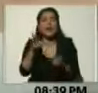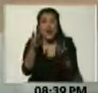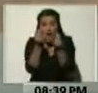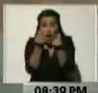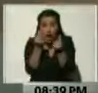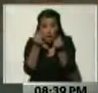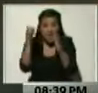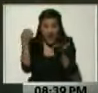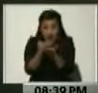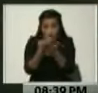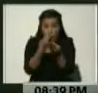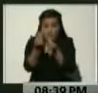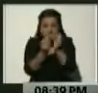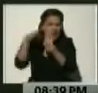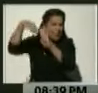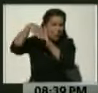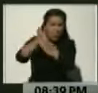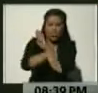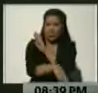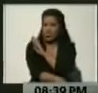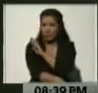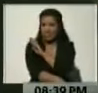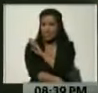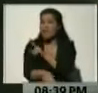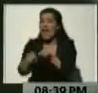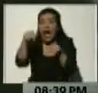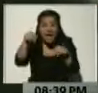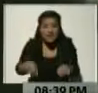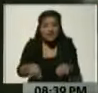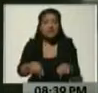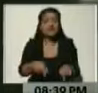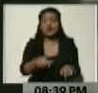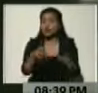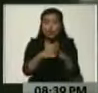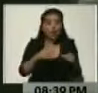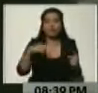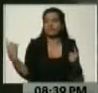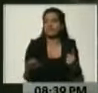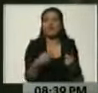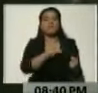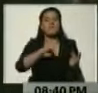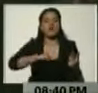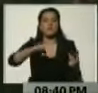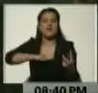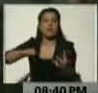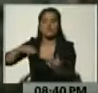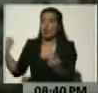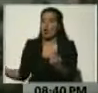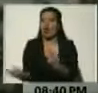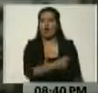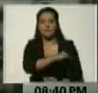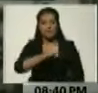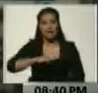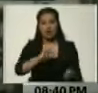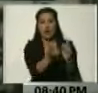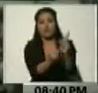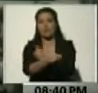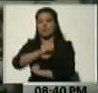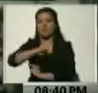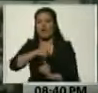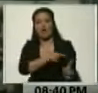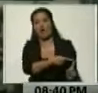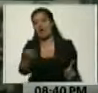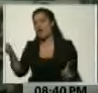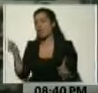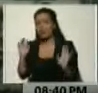estaban privatizando lo poquito que quedaba de la República, de la riqueza nacional. Se la